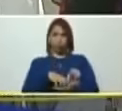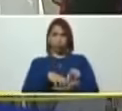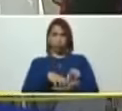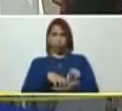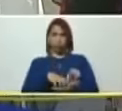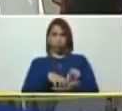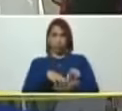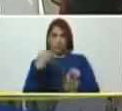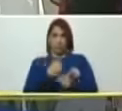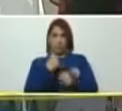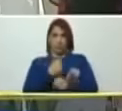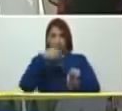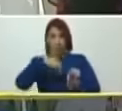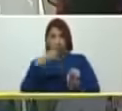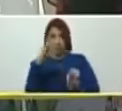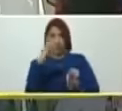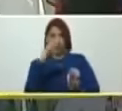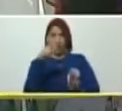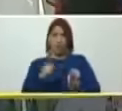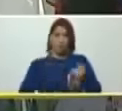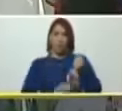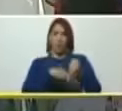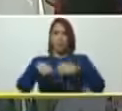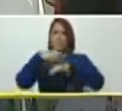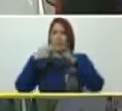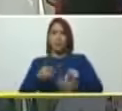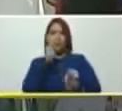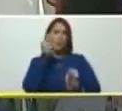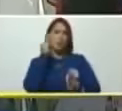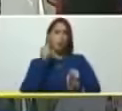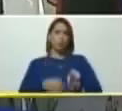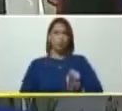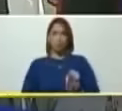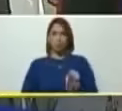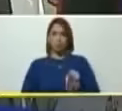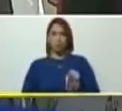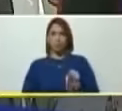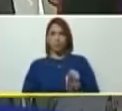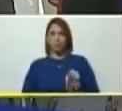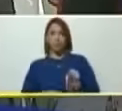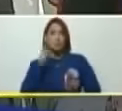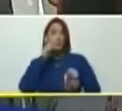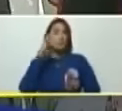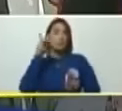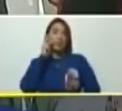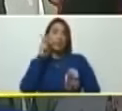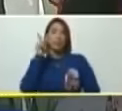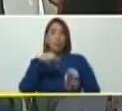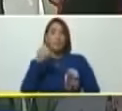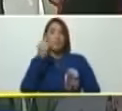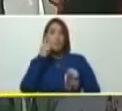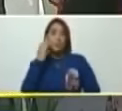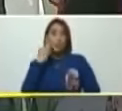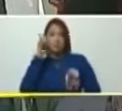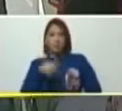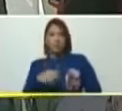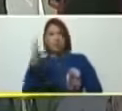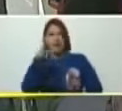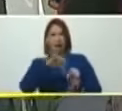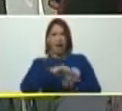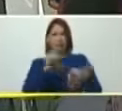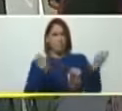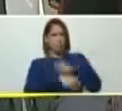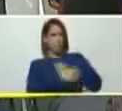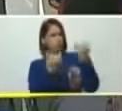que nos apoyaron, los ministros, las ministras, padrinos, madrinas. Y bueno, Caracas se convirtió